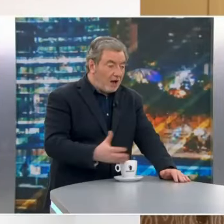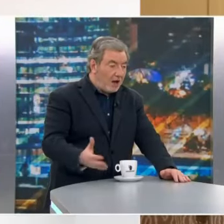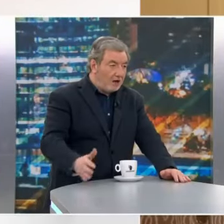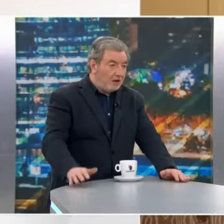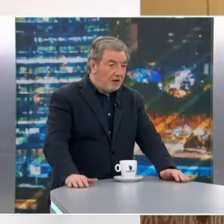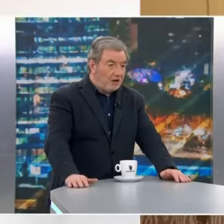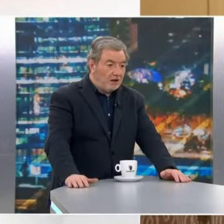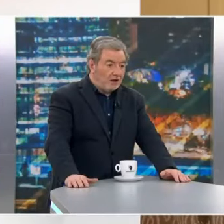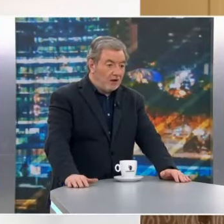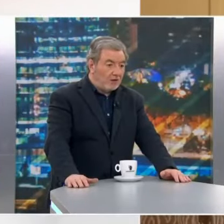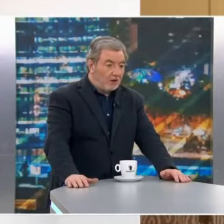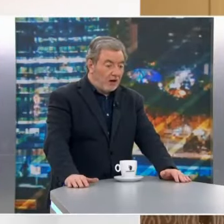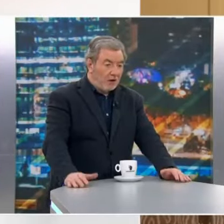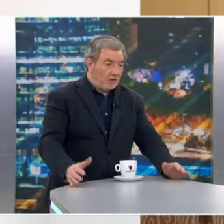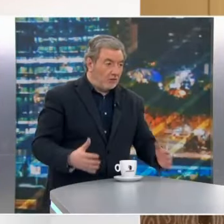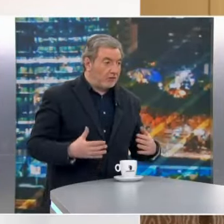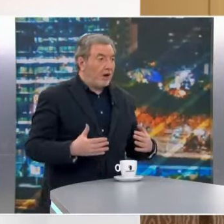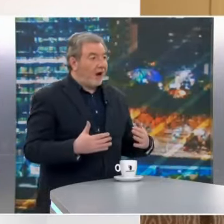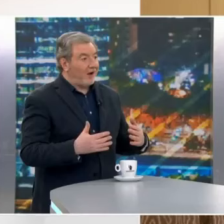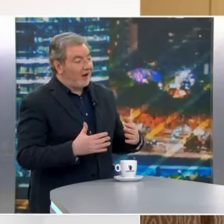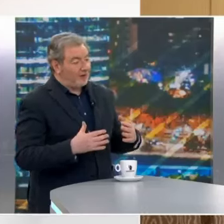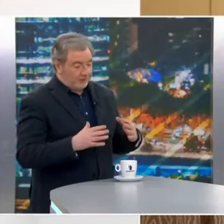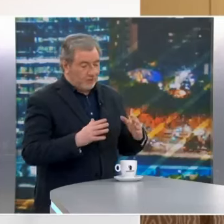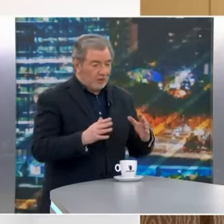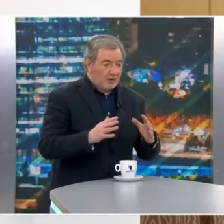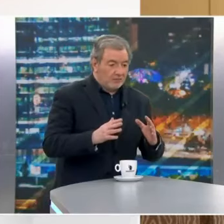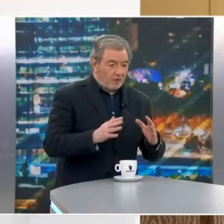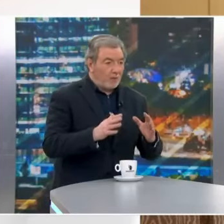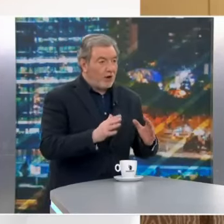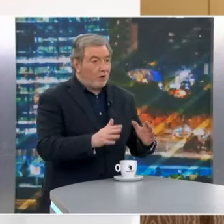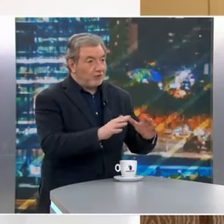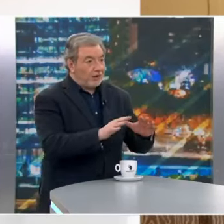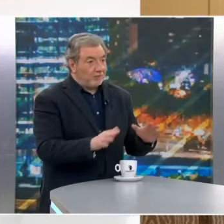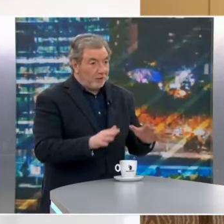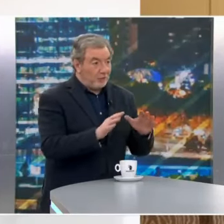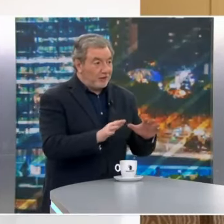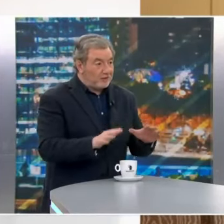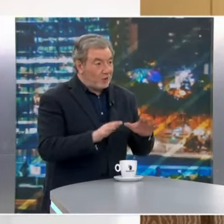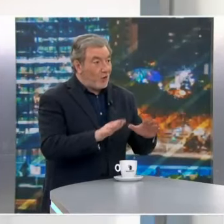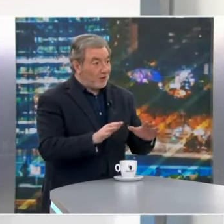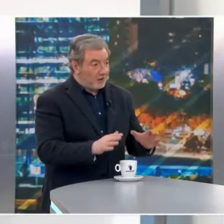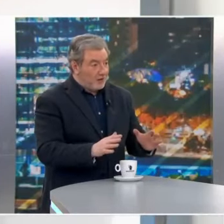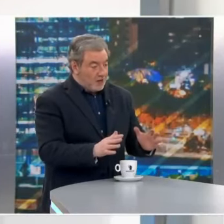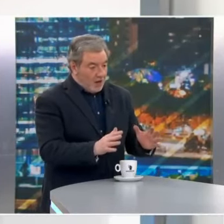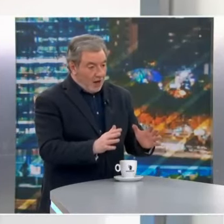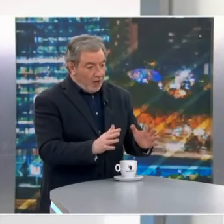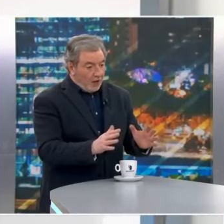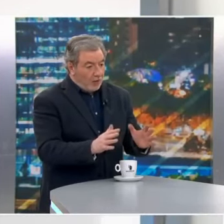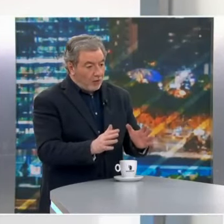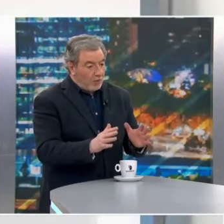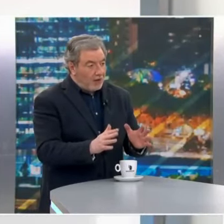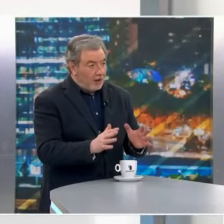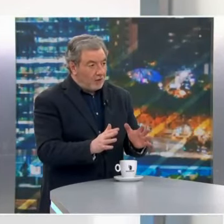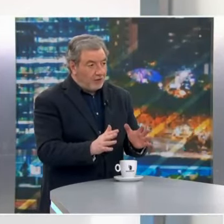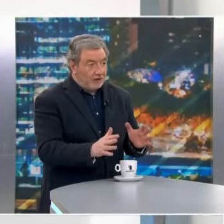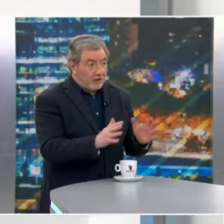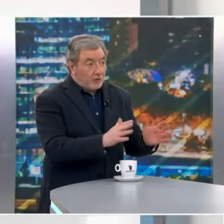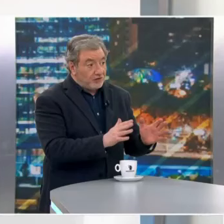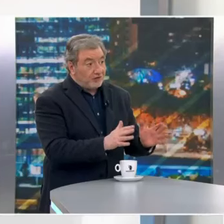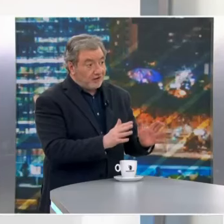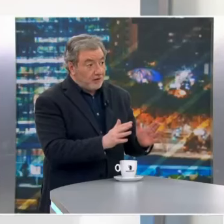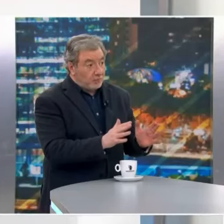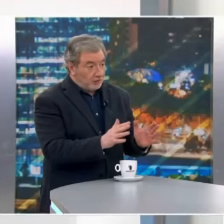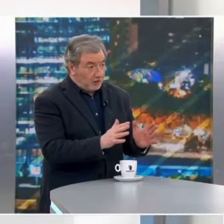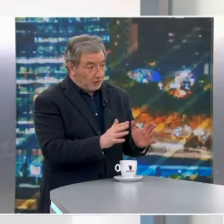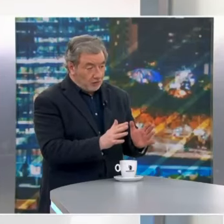empieza a mirar y claro, a ver, pongamos las cosas, voy a decirlo en orden. Los republicanos vienen de